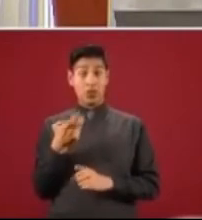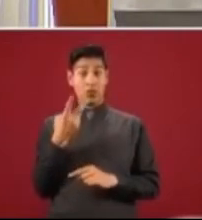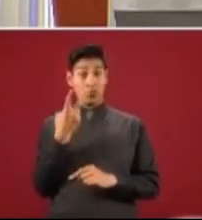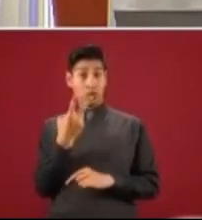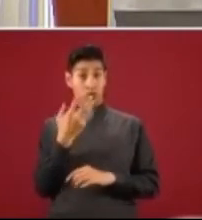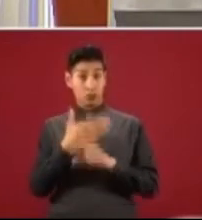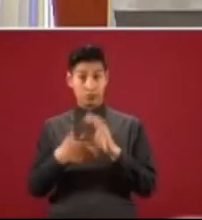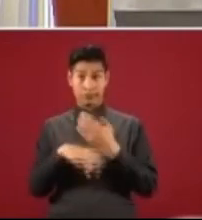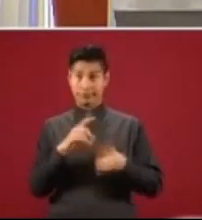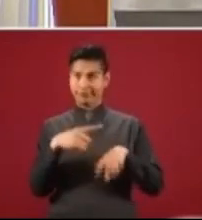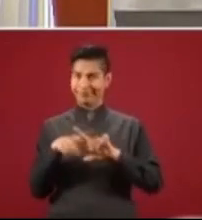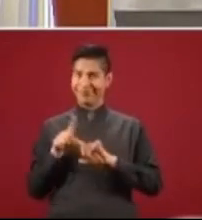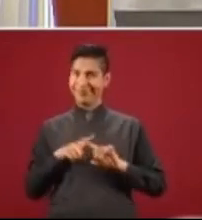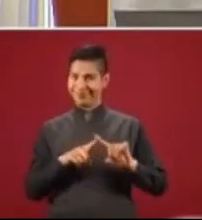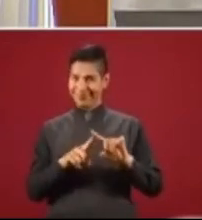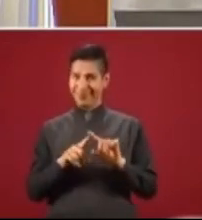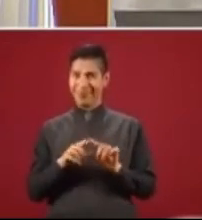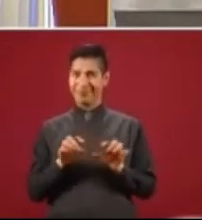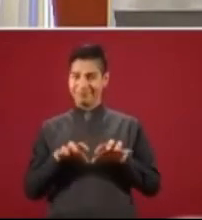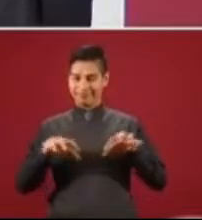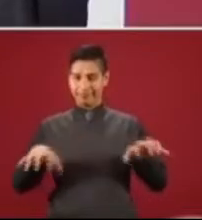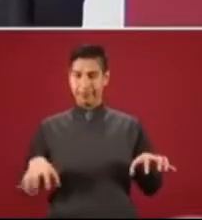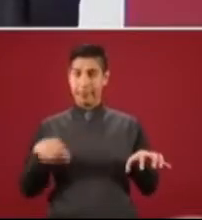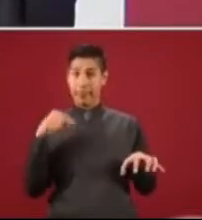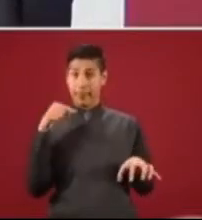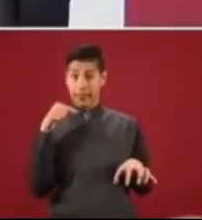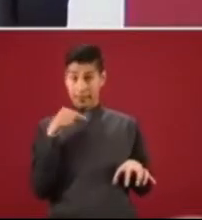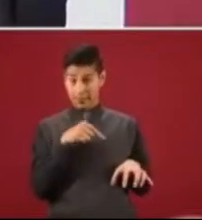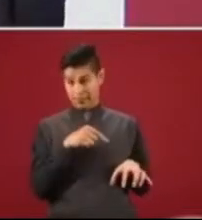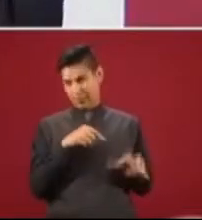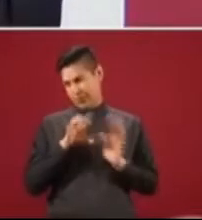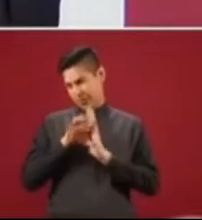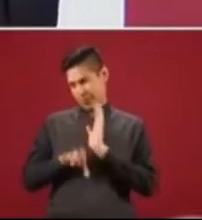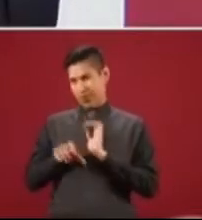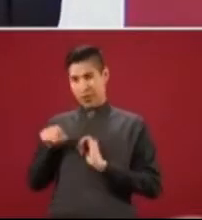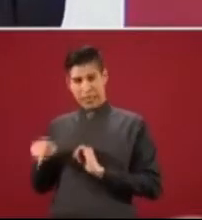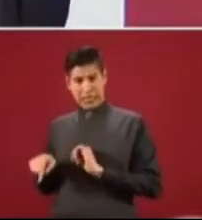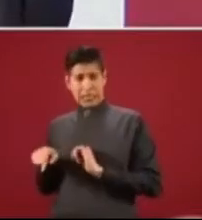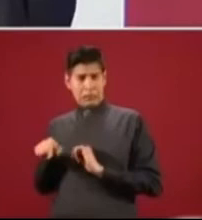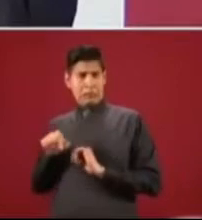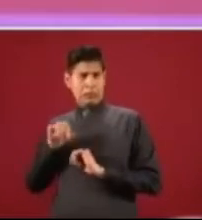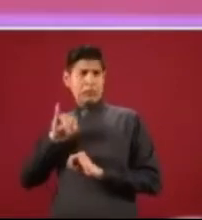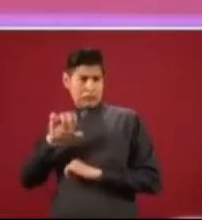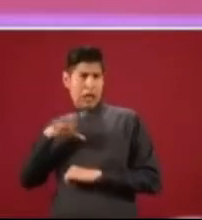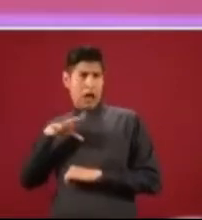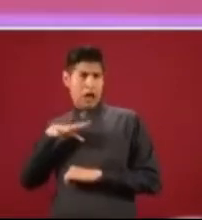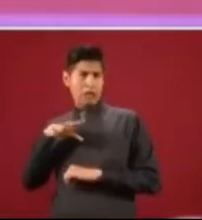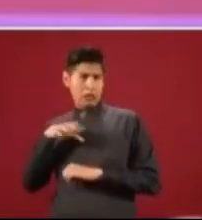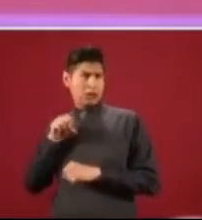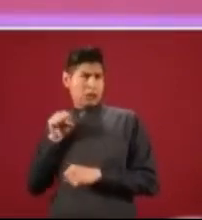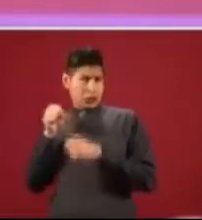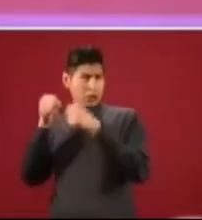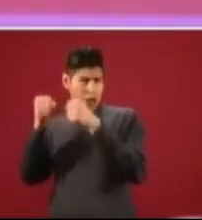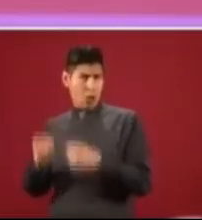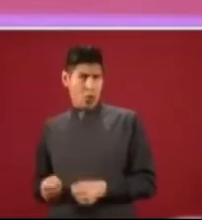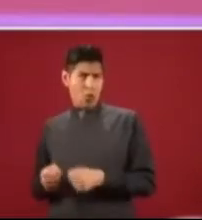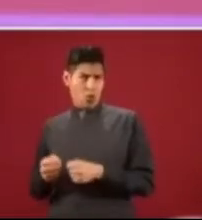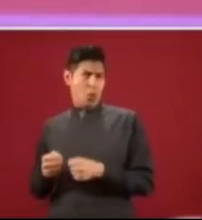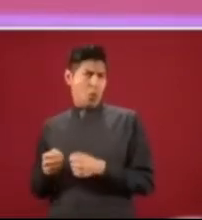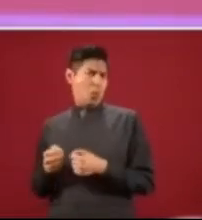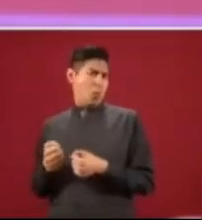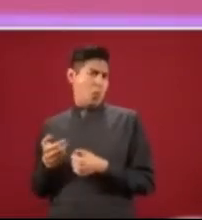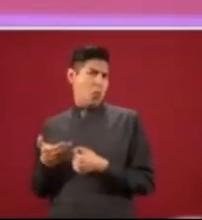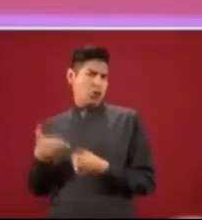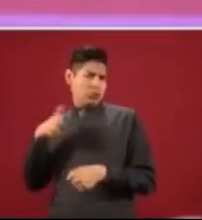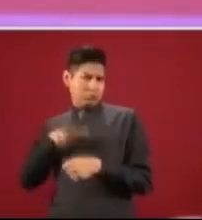sistema: población asegurada, que tiene sus propias reglas, población no asegurada, que es la mayoría de la población, y es a donde